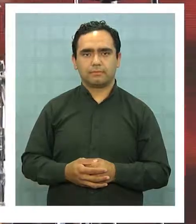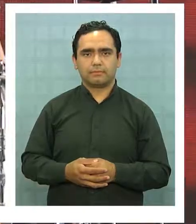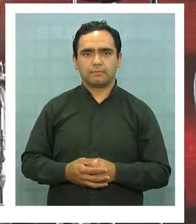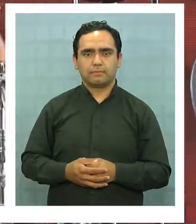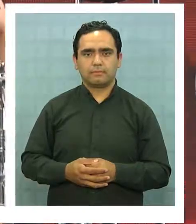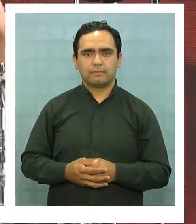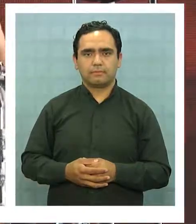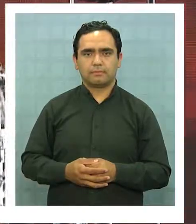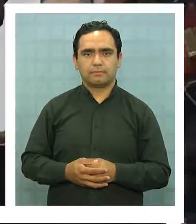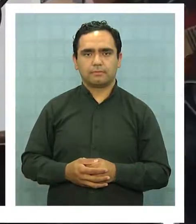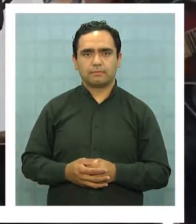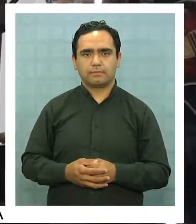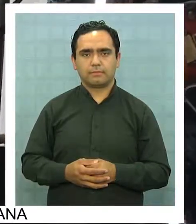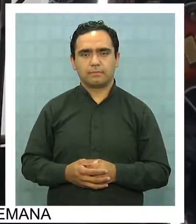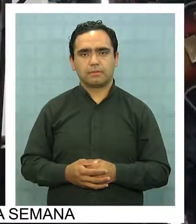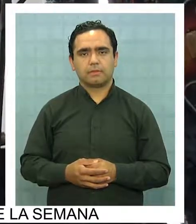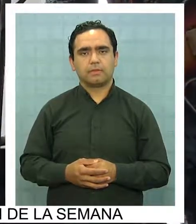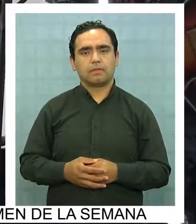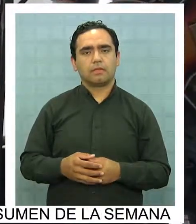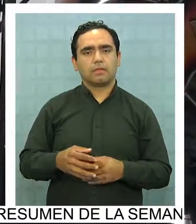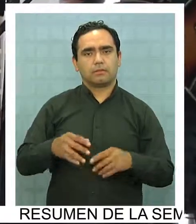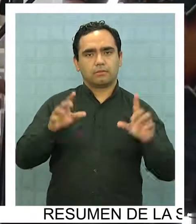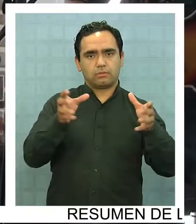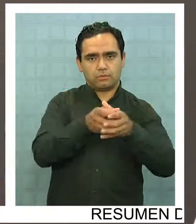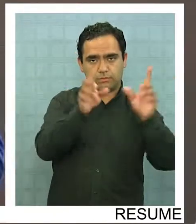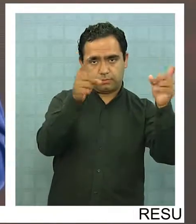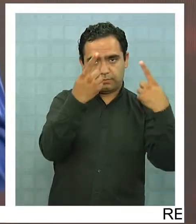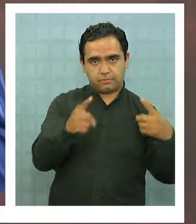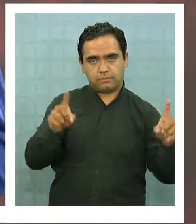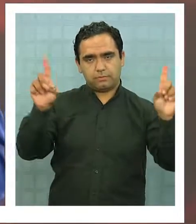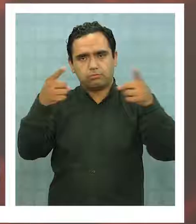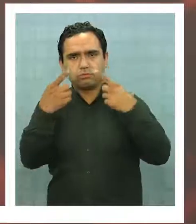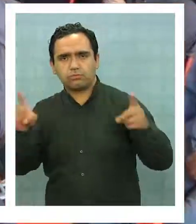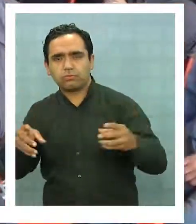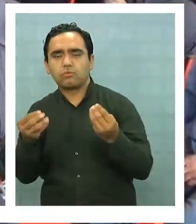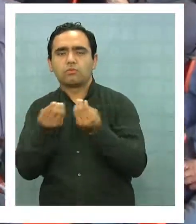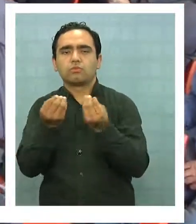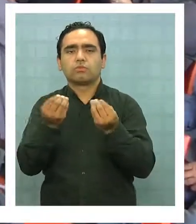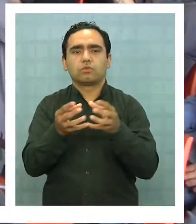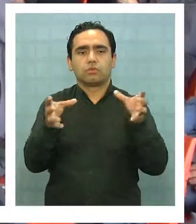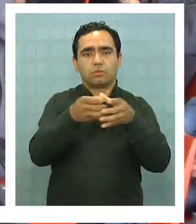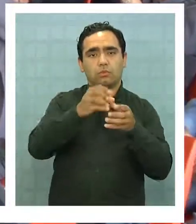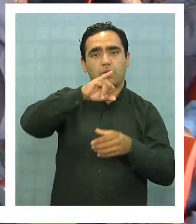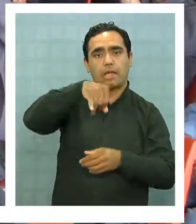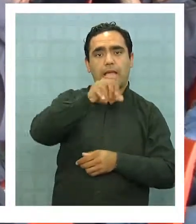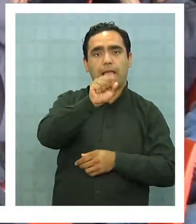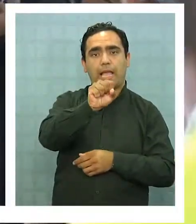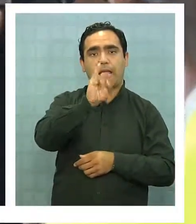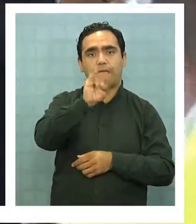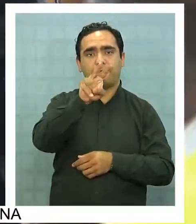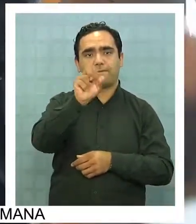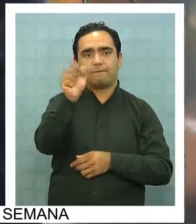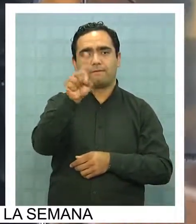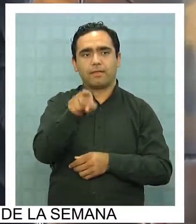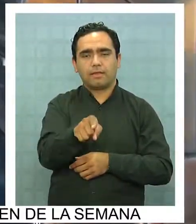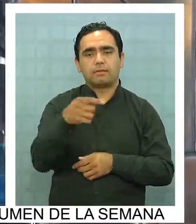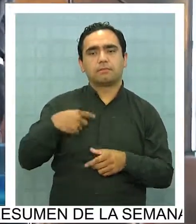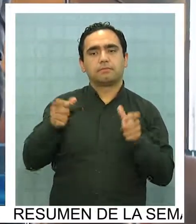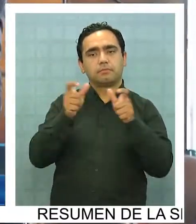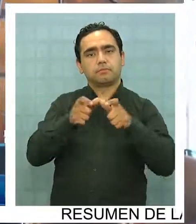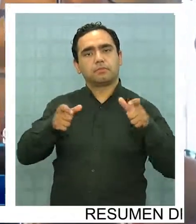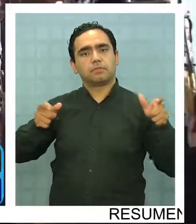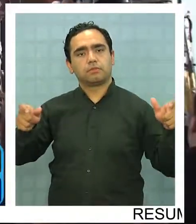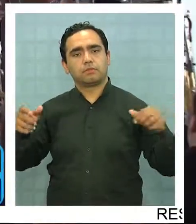Con un repertorio lleno de éxitos, el grupo musical Los Jaivas hizo vibrar a los trabajadores del terminal marítimo